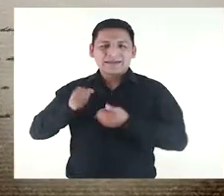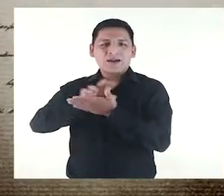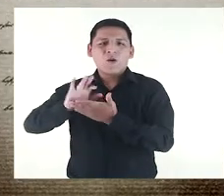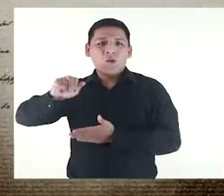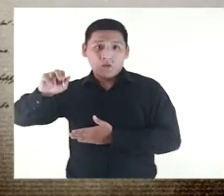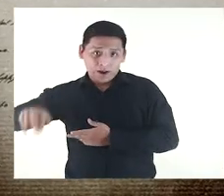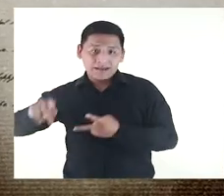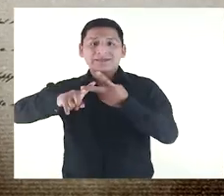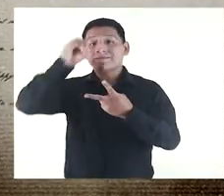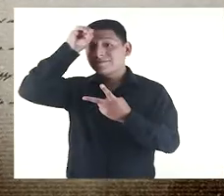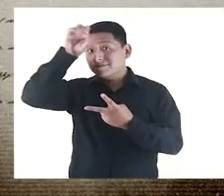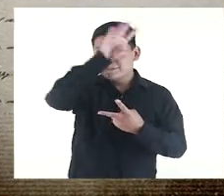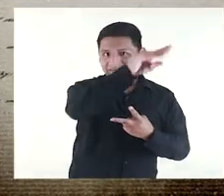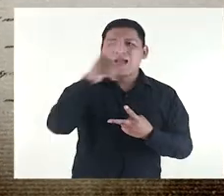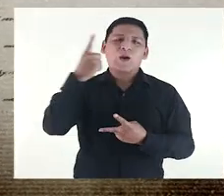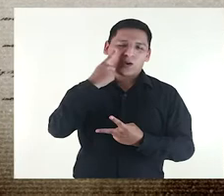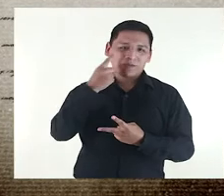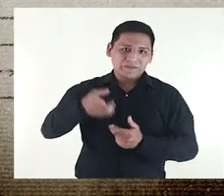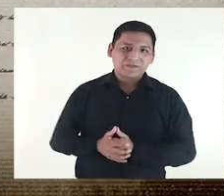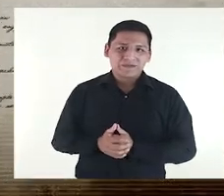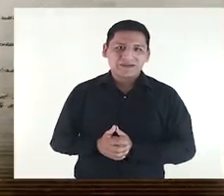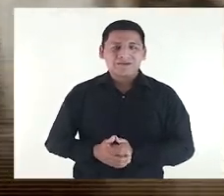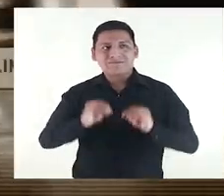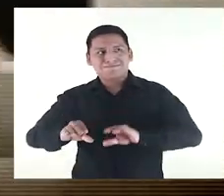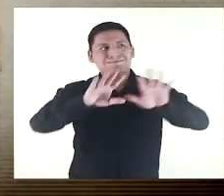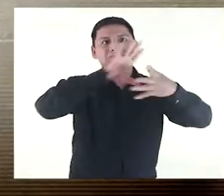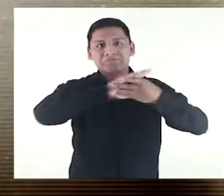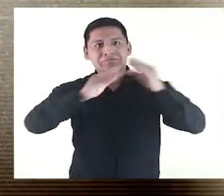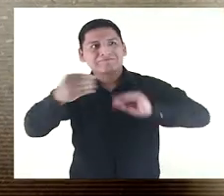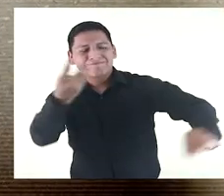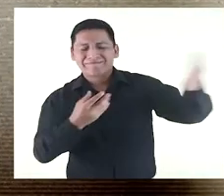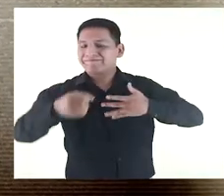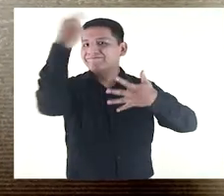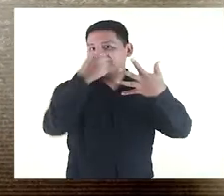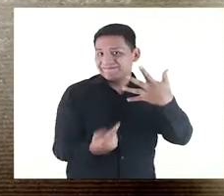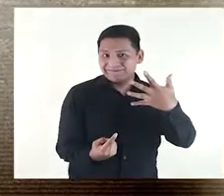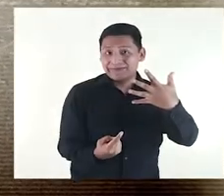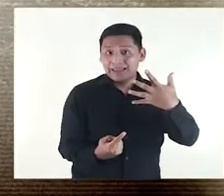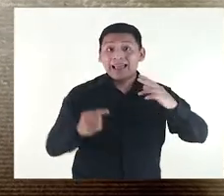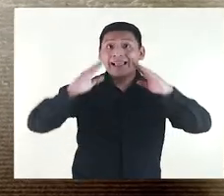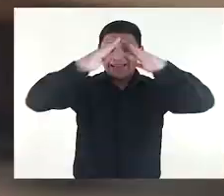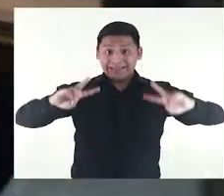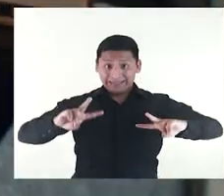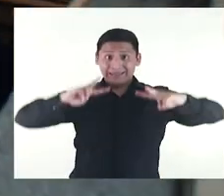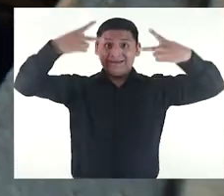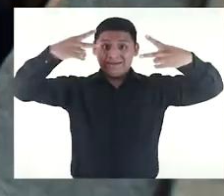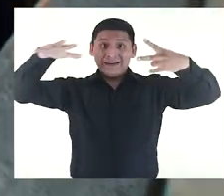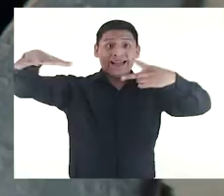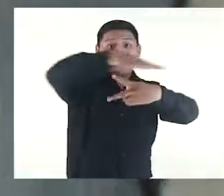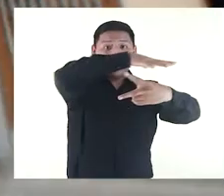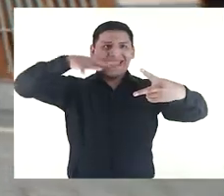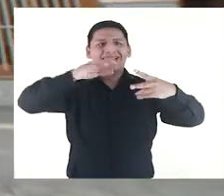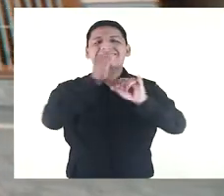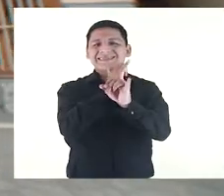Juan Macías y Santa Rosa de Lima, a quienes conocía. Sus milagros y leyendas son varios. En el segundo patio de esta